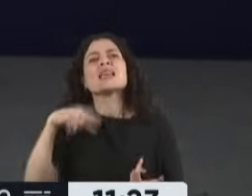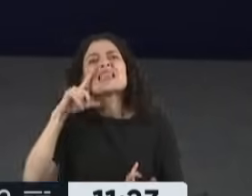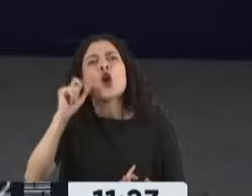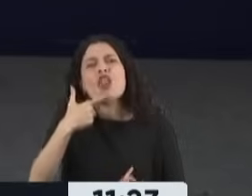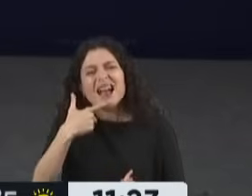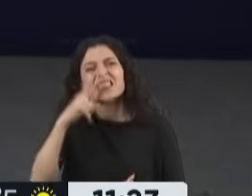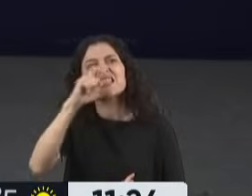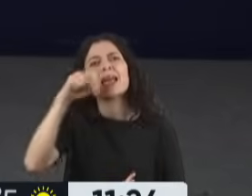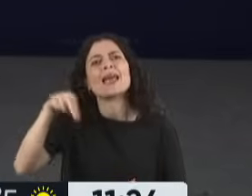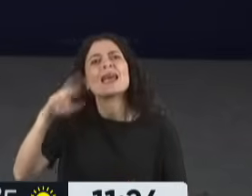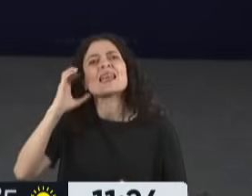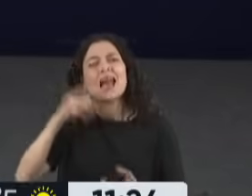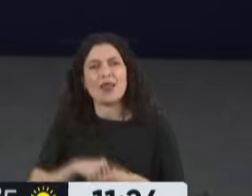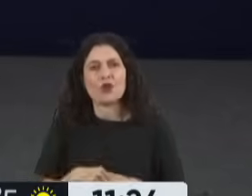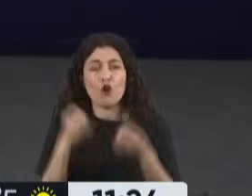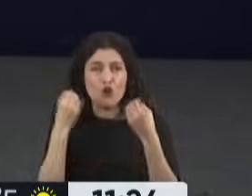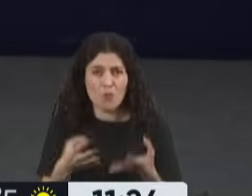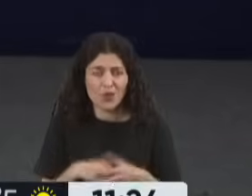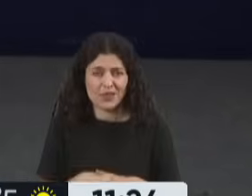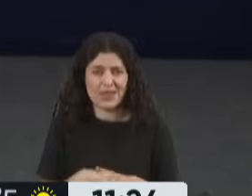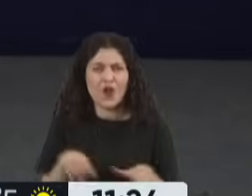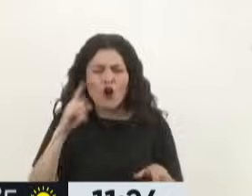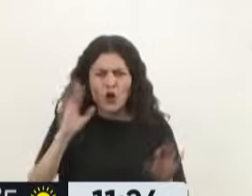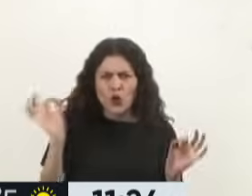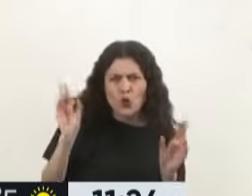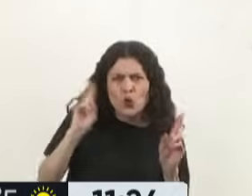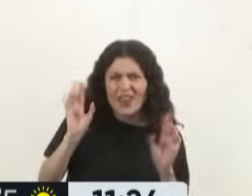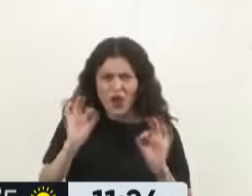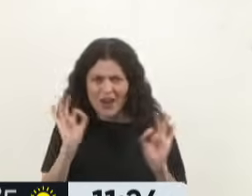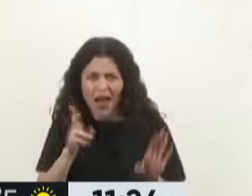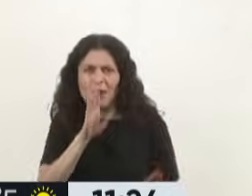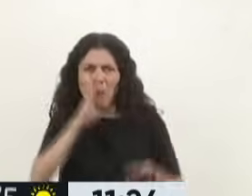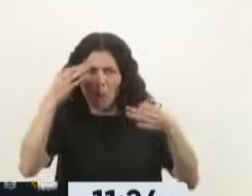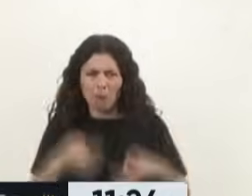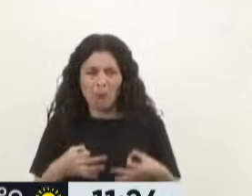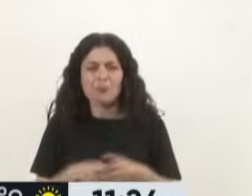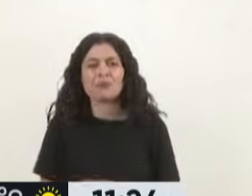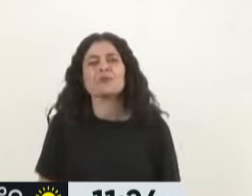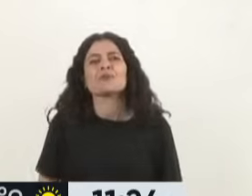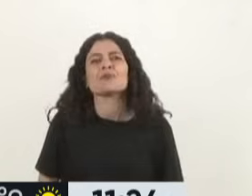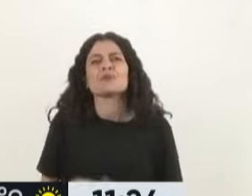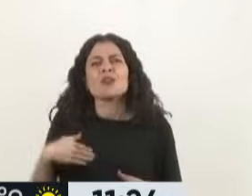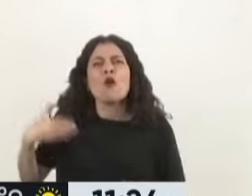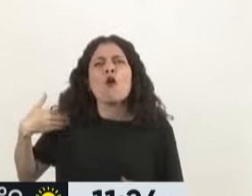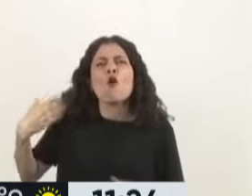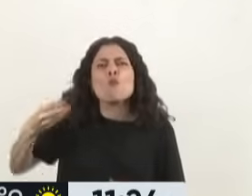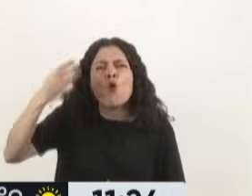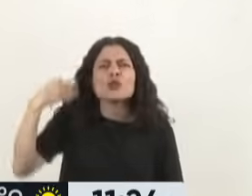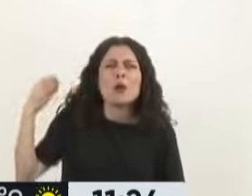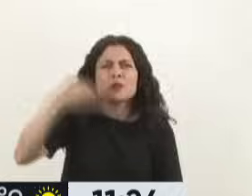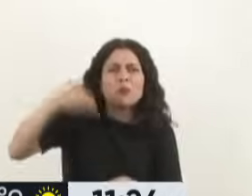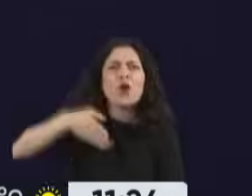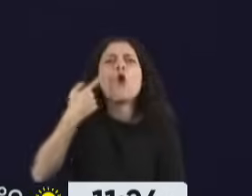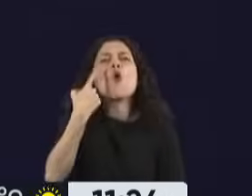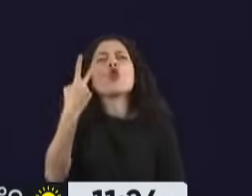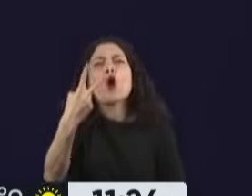Nicolás Gallardo de CNN Radio. ¿Cómo le va? ¿Cómo andás? ¿Bien? Hoy no hiciste ruido, quería felicitarte. Hay 80 conferencias y se ruido en 2, es injusto.